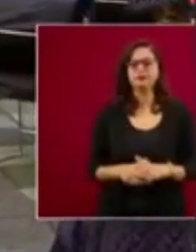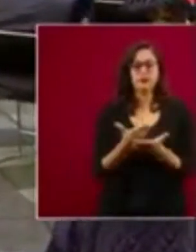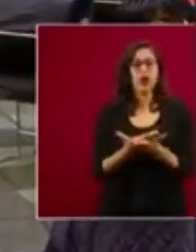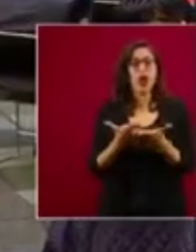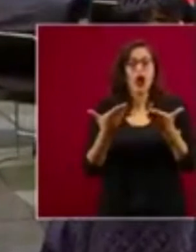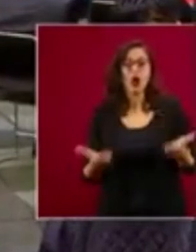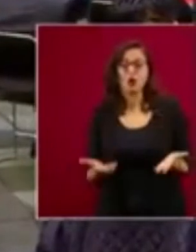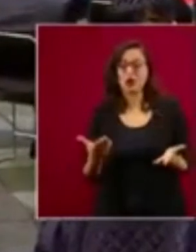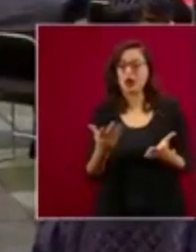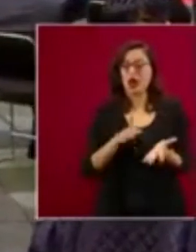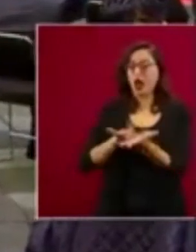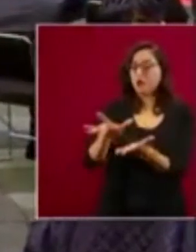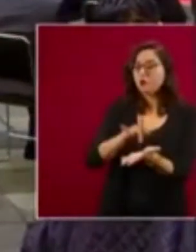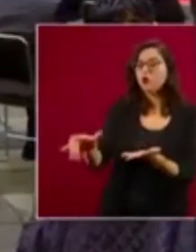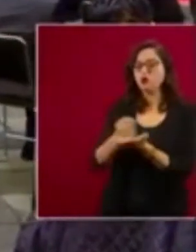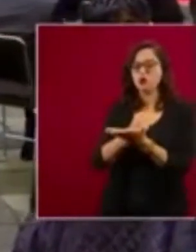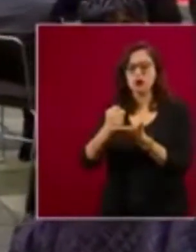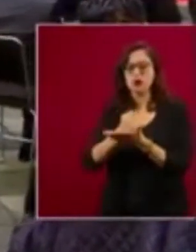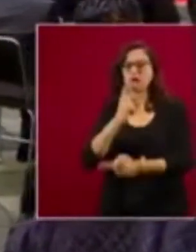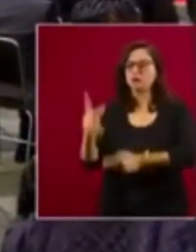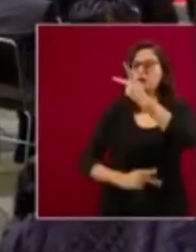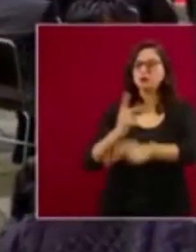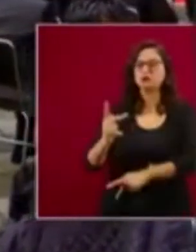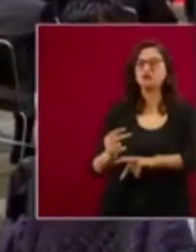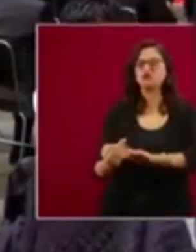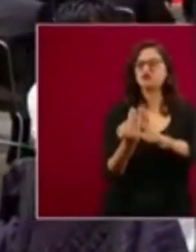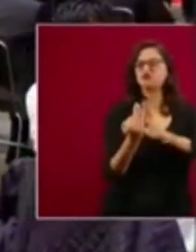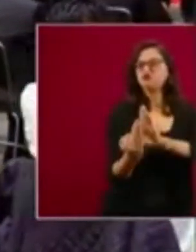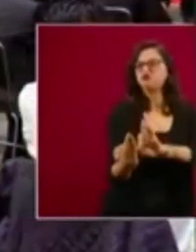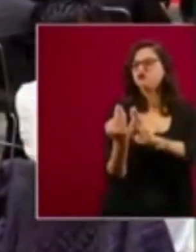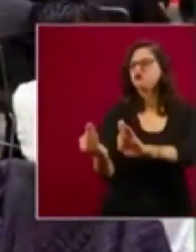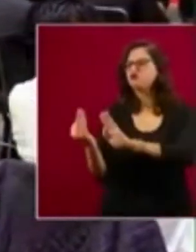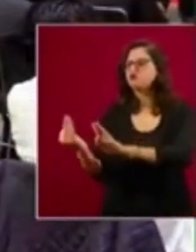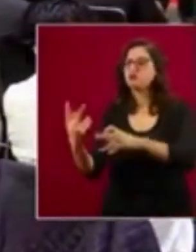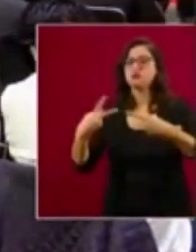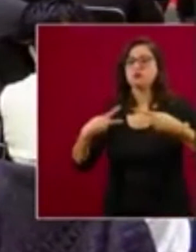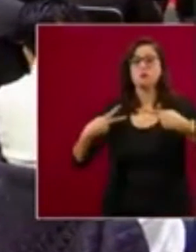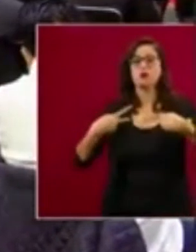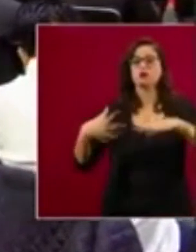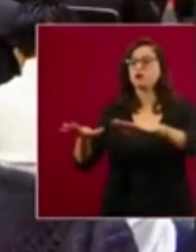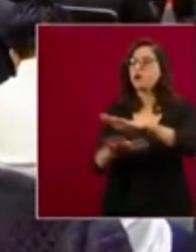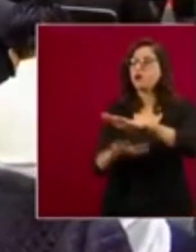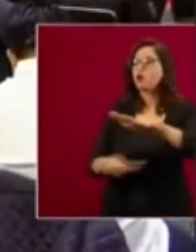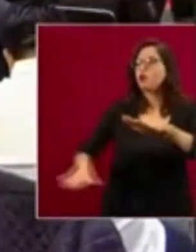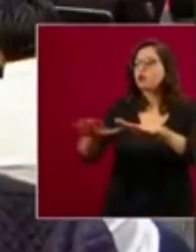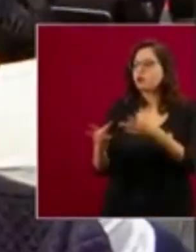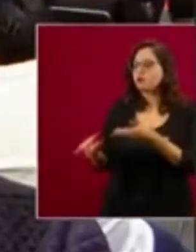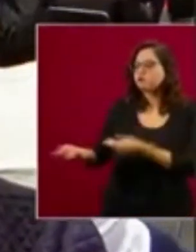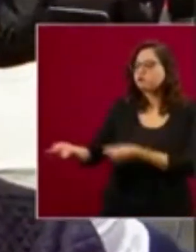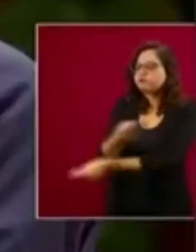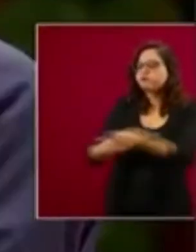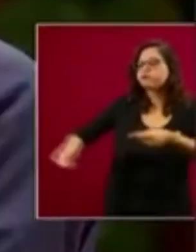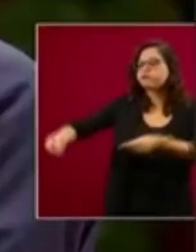seguir en el PAN y hubo quienes dijeron pues no, yo voy a apoyar este proyecto, ¿sí?